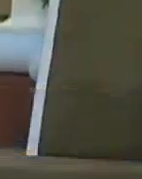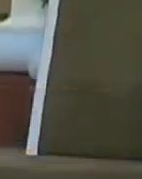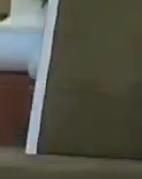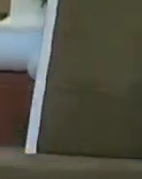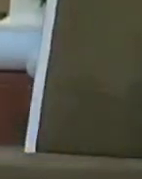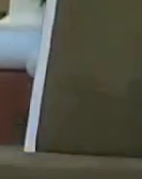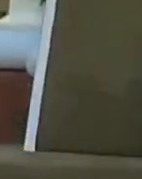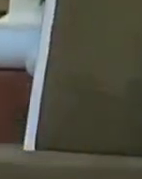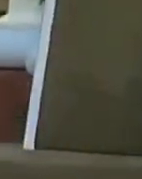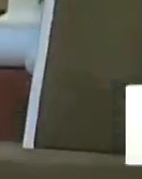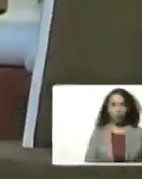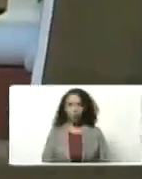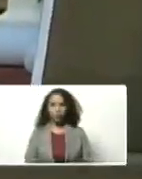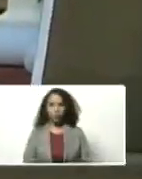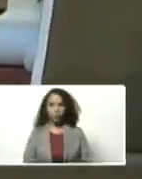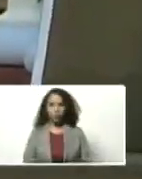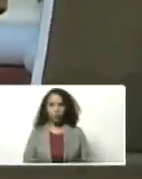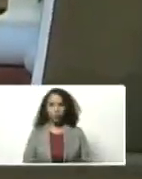presentes,